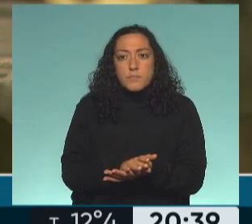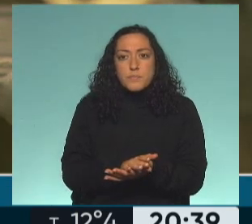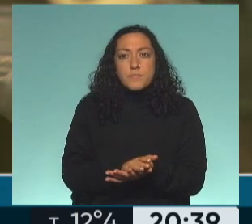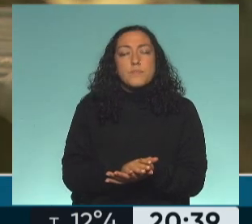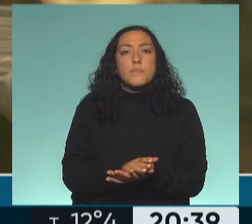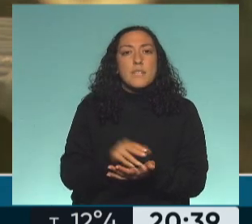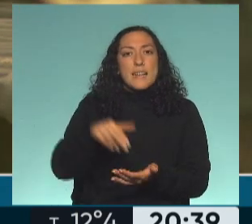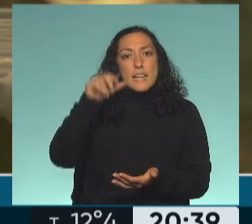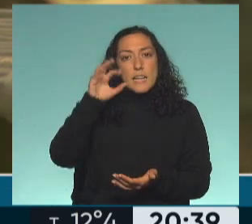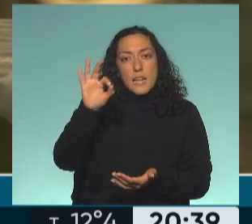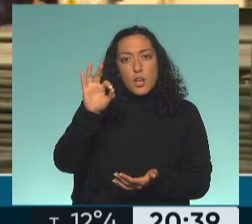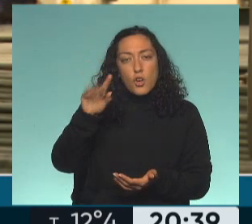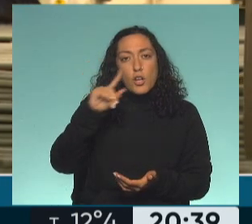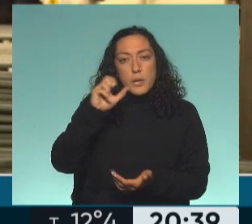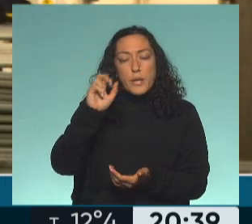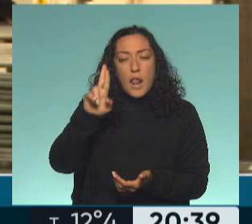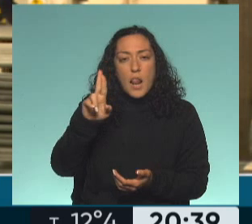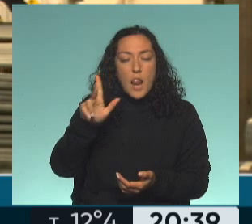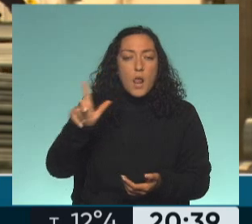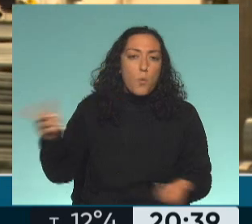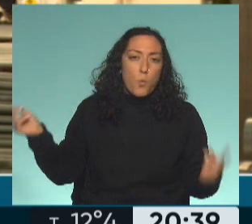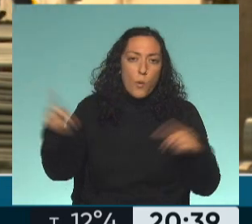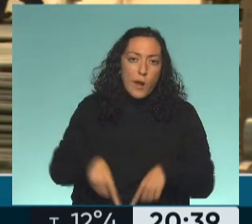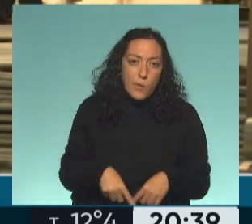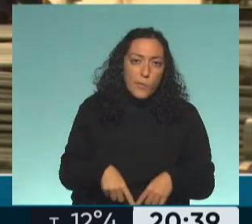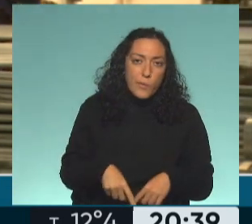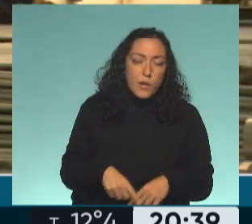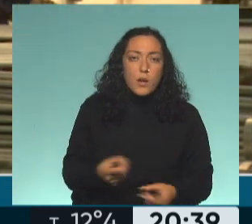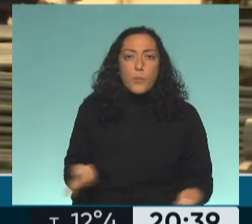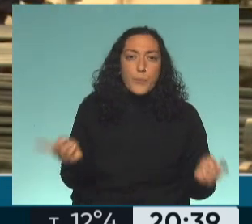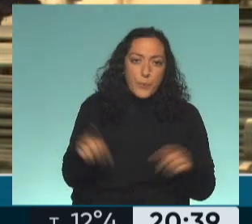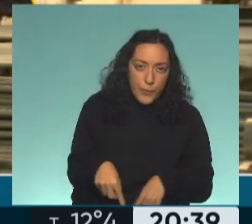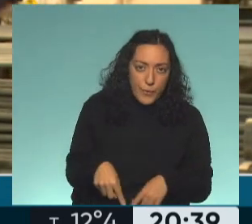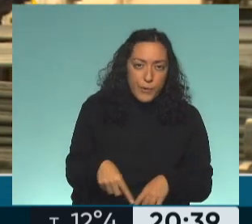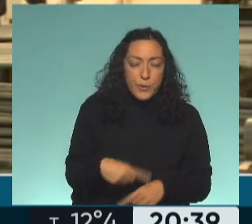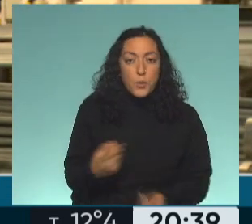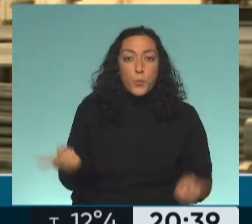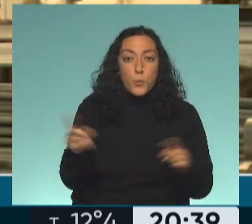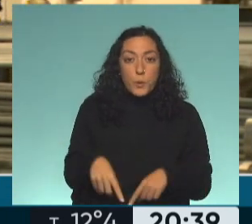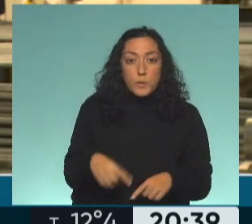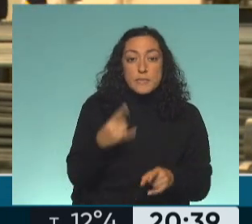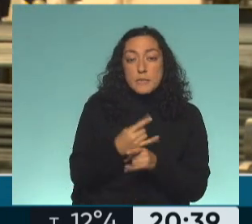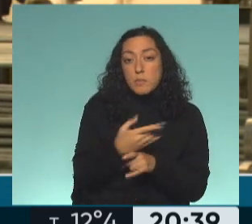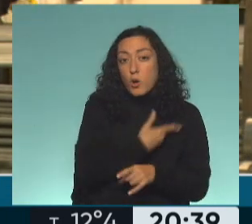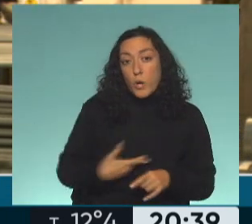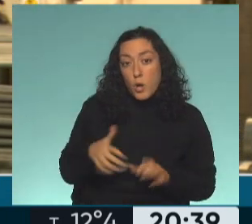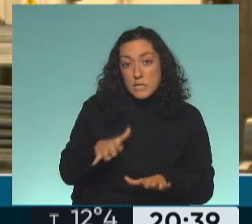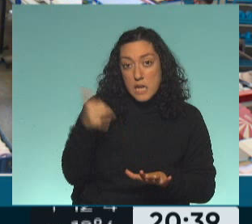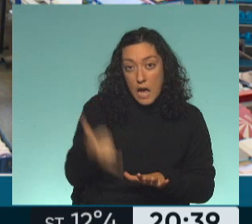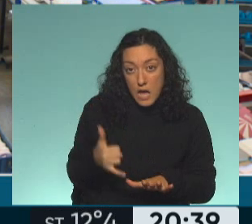recaída neoliberal en la Argentina. Cada vez que hay un gobierno neoliberal hay un problema de